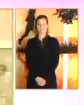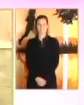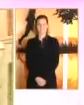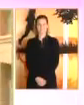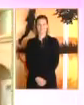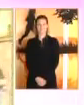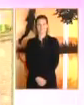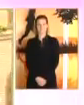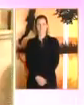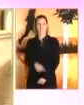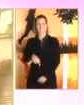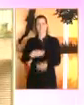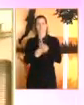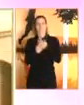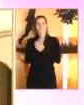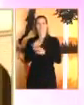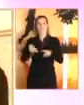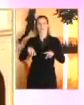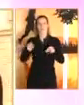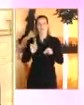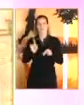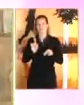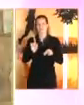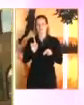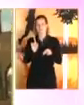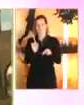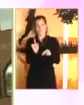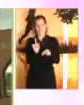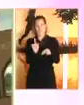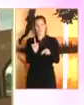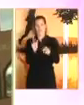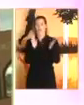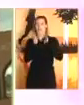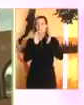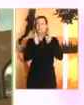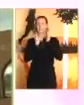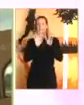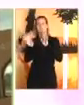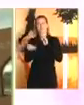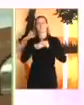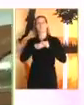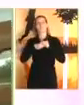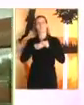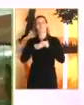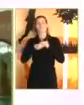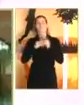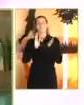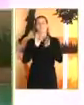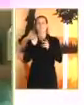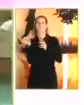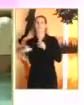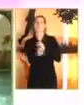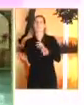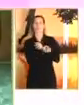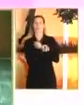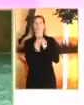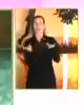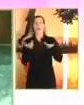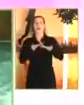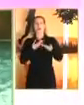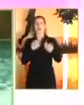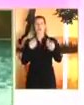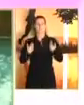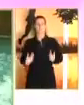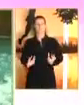Pero nuestra jornada no acaba aquí. Este tratamiento es complementario con muchos otros que nos ofrece el spa. El